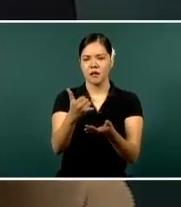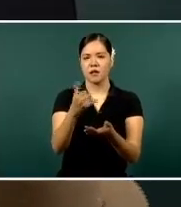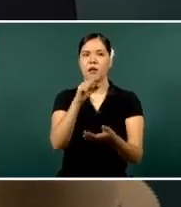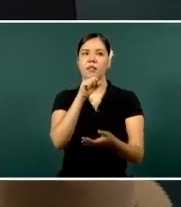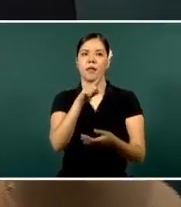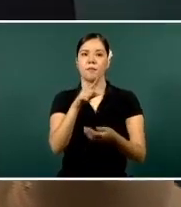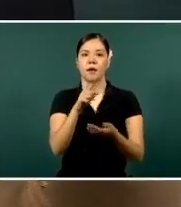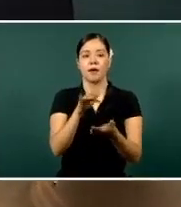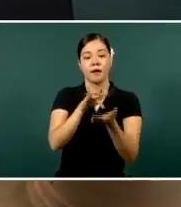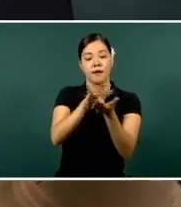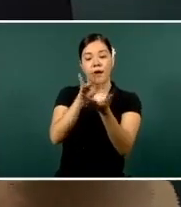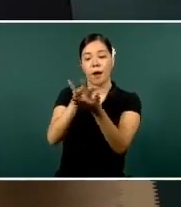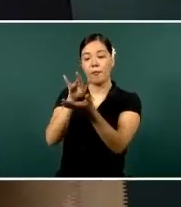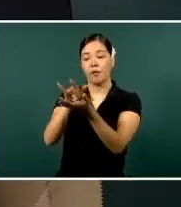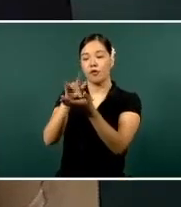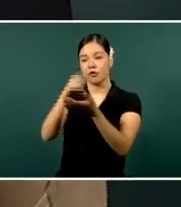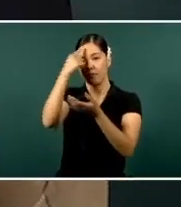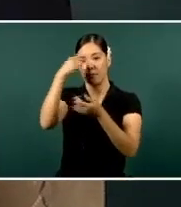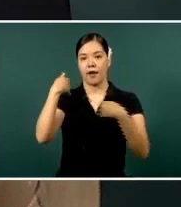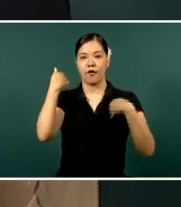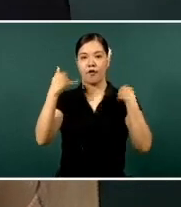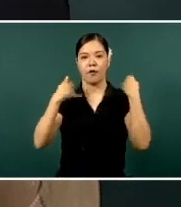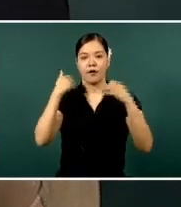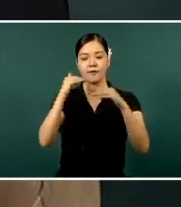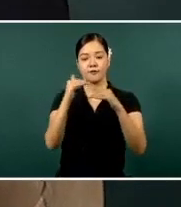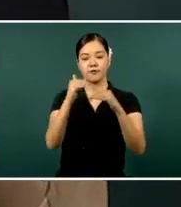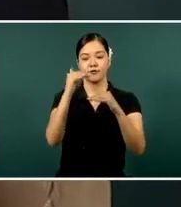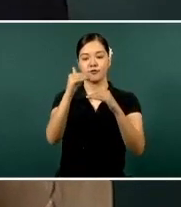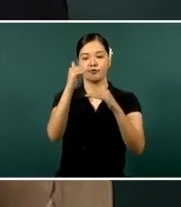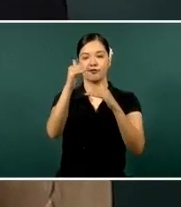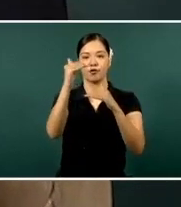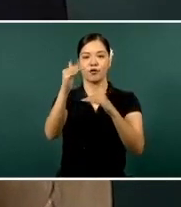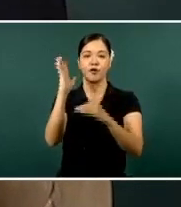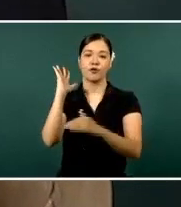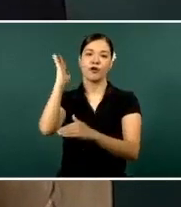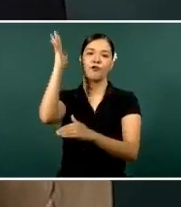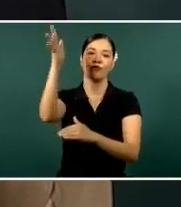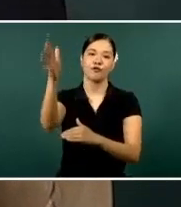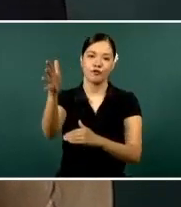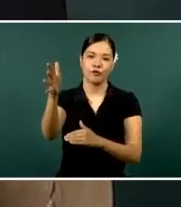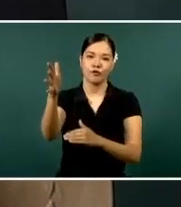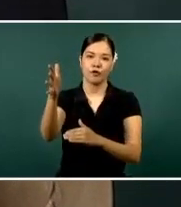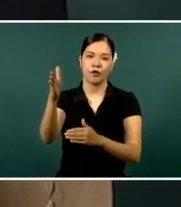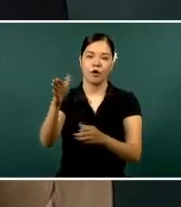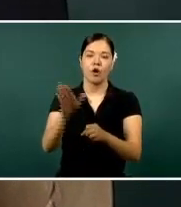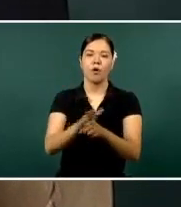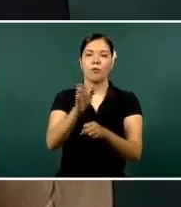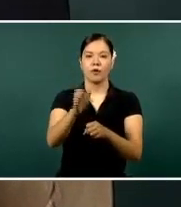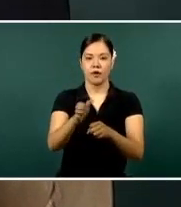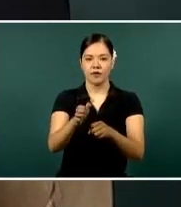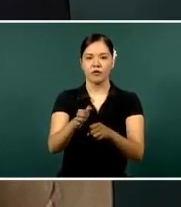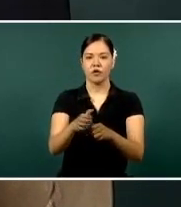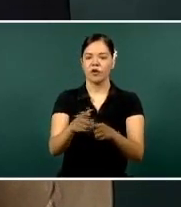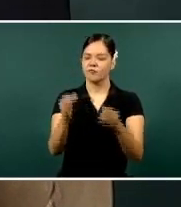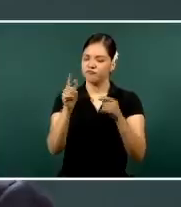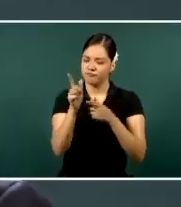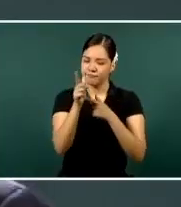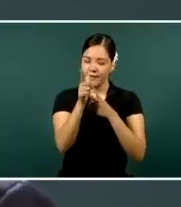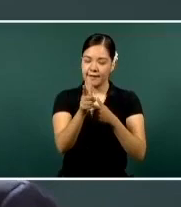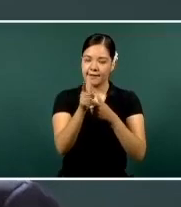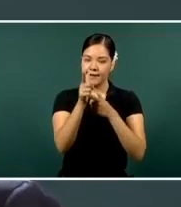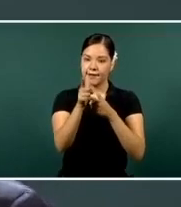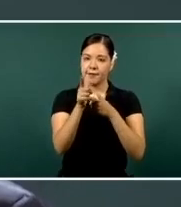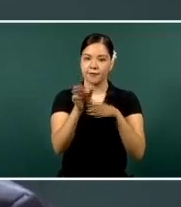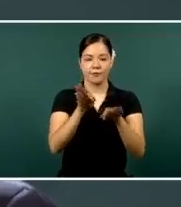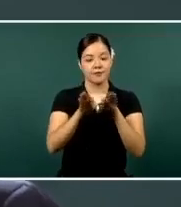jóvenes construyendo el futuro. Así es que vamos a seguir trabajando juntos para dar cada día